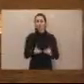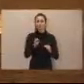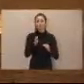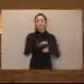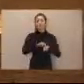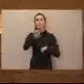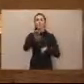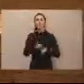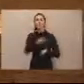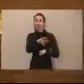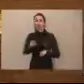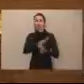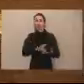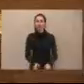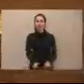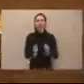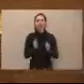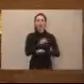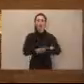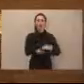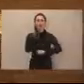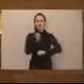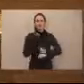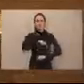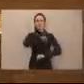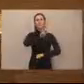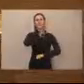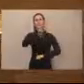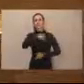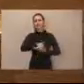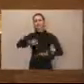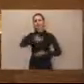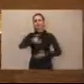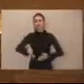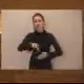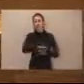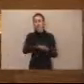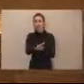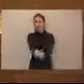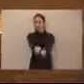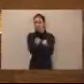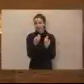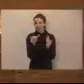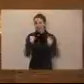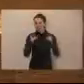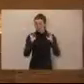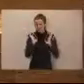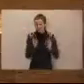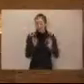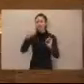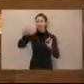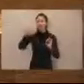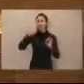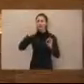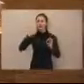deuda ocasionó a esta Administración un ahorro de unos 24 millones de euros, según datos que se publicaron estos